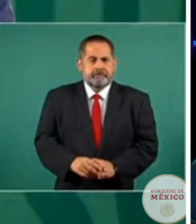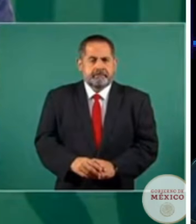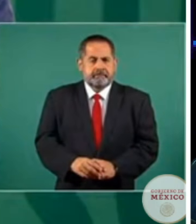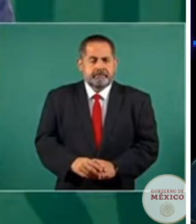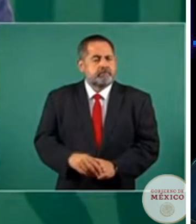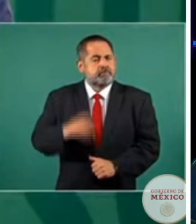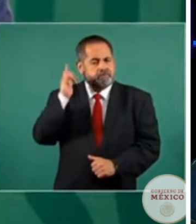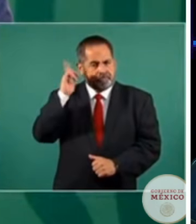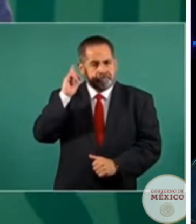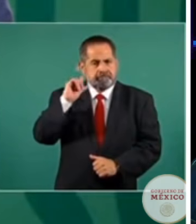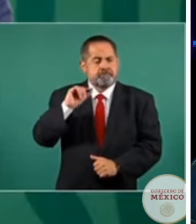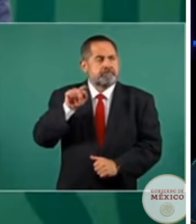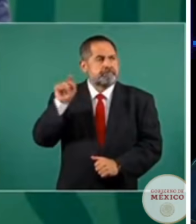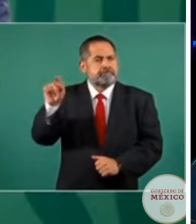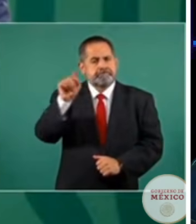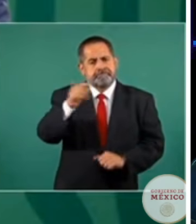y las autoridades